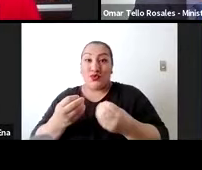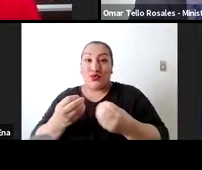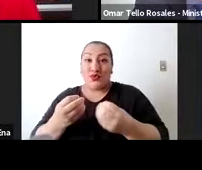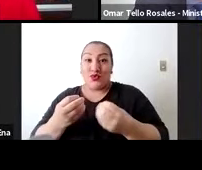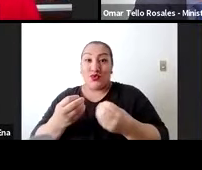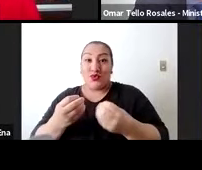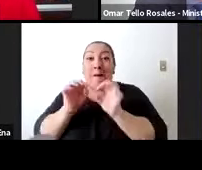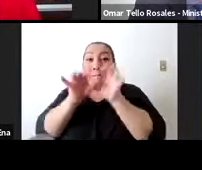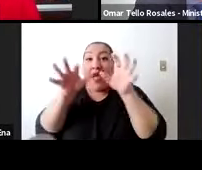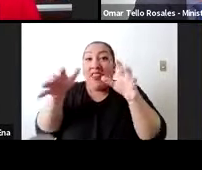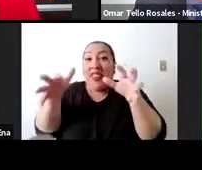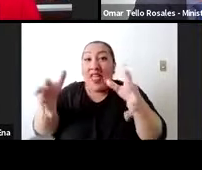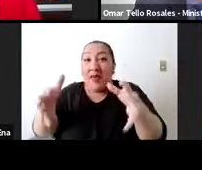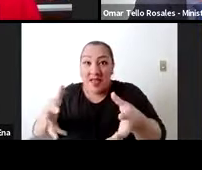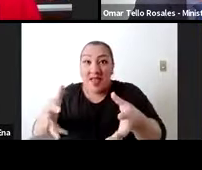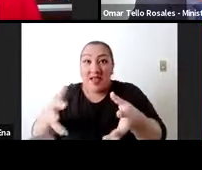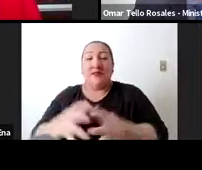ha destinado